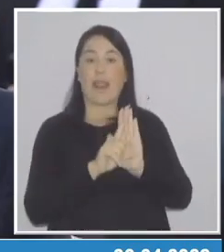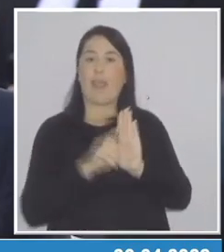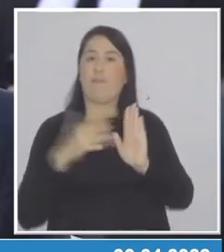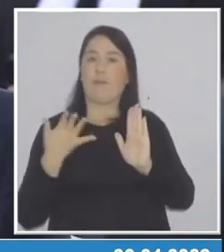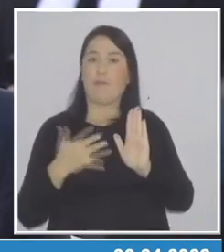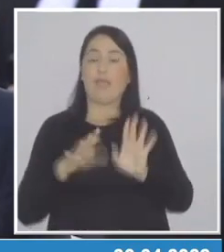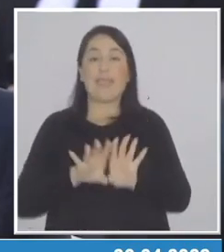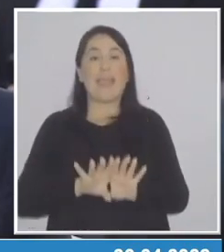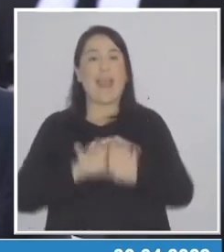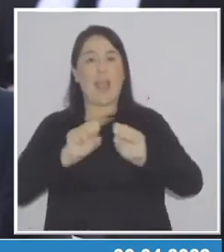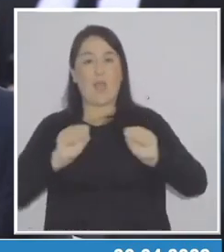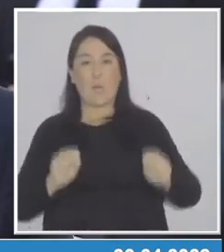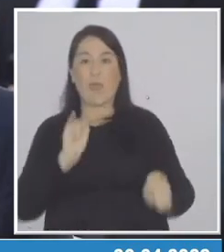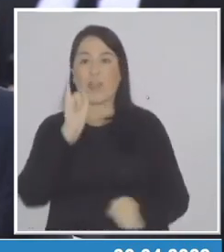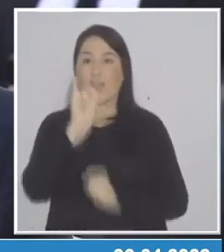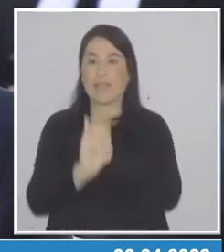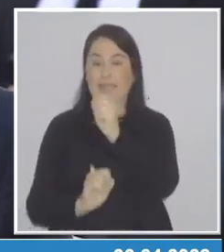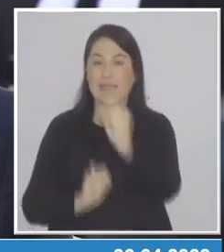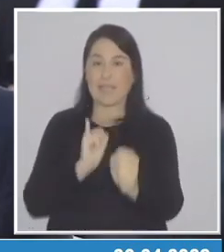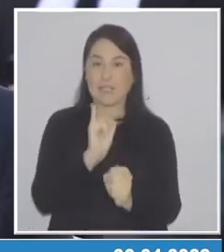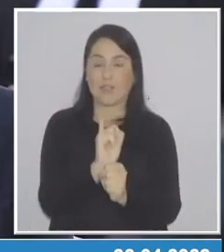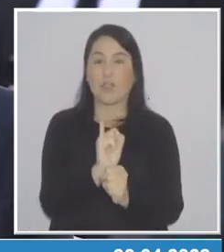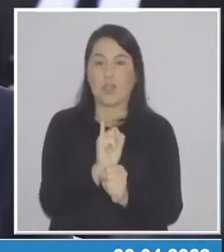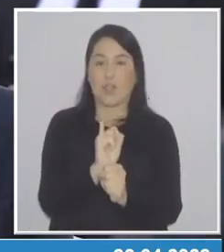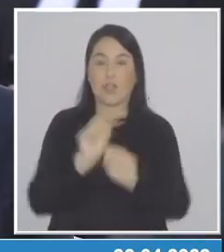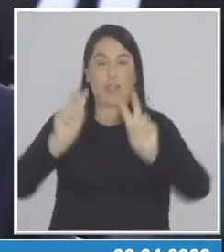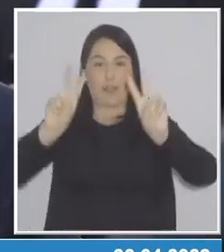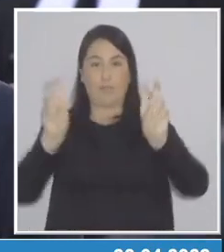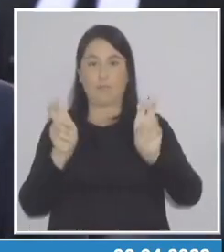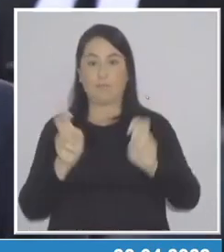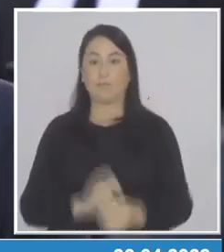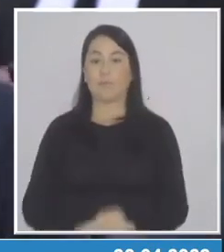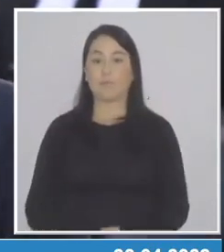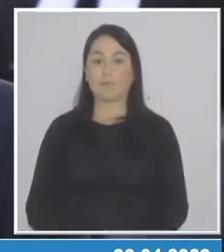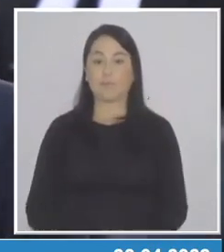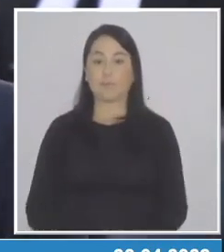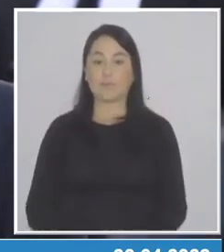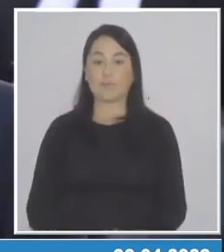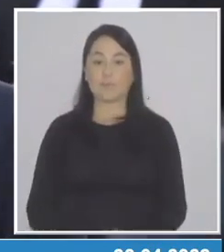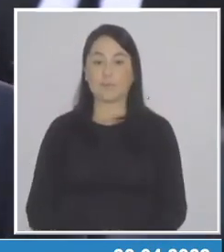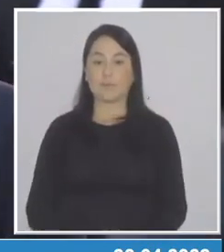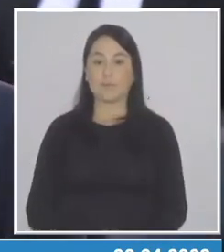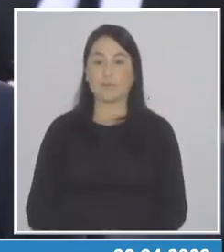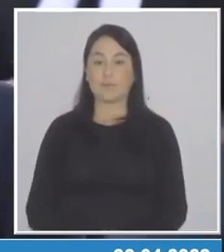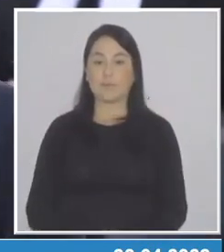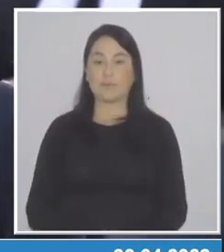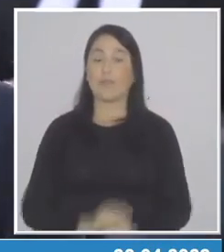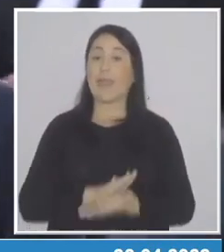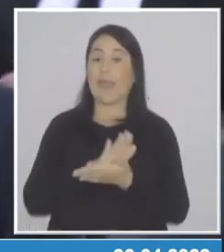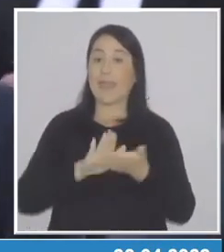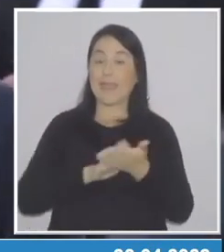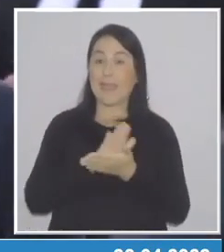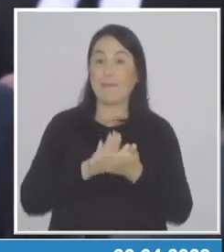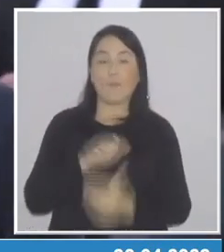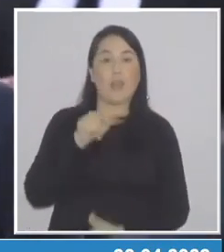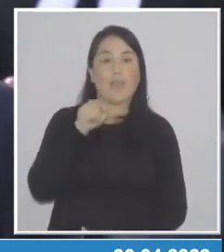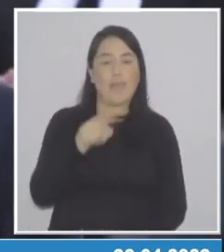acuerdos internacionales, cierre de comillas. Ejemplo de esta